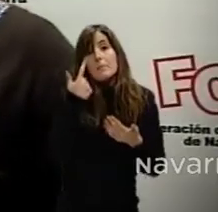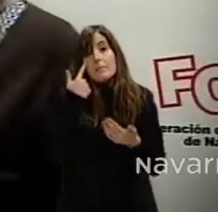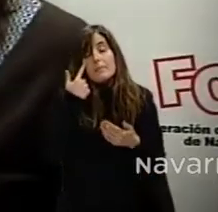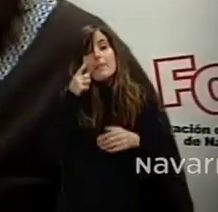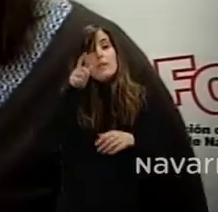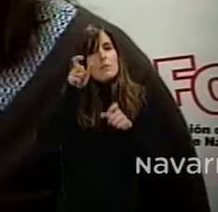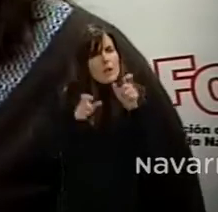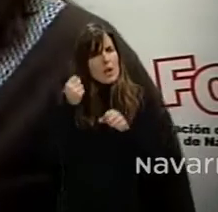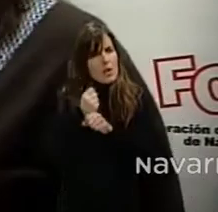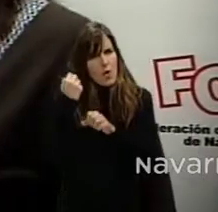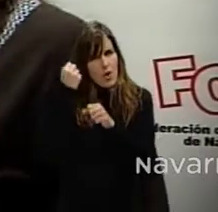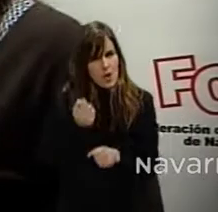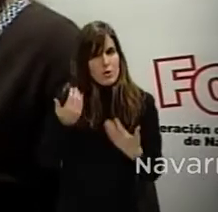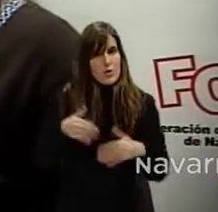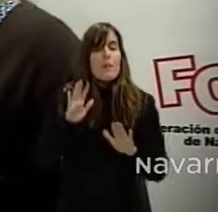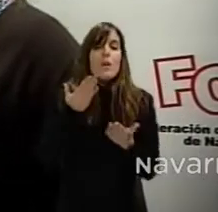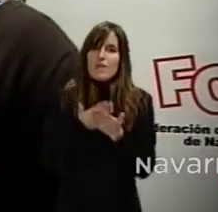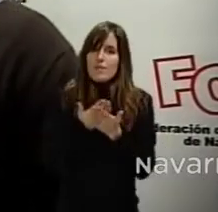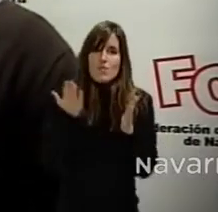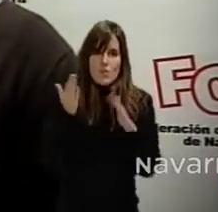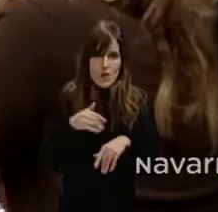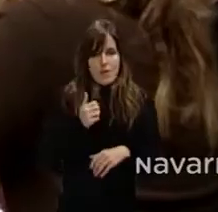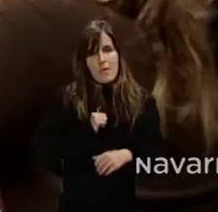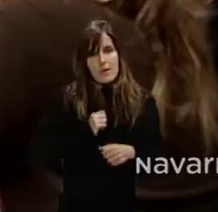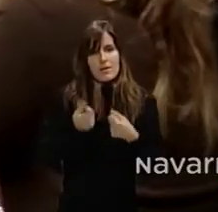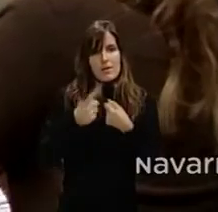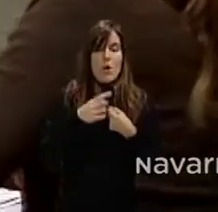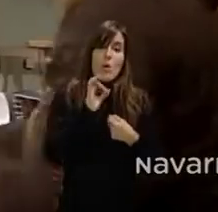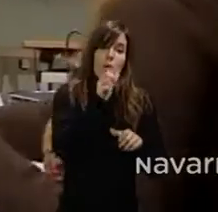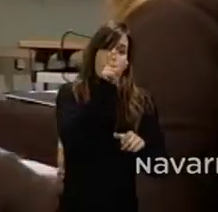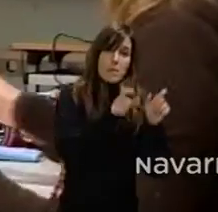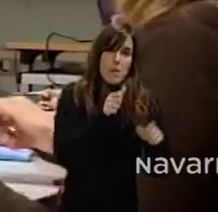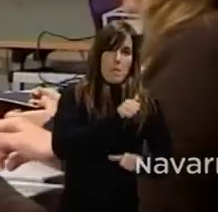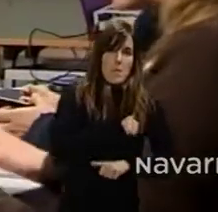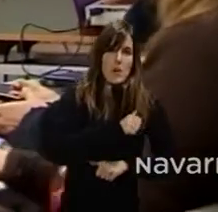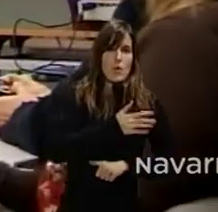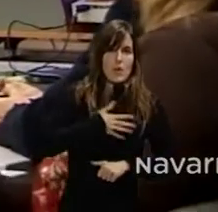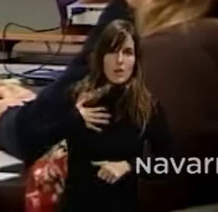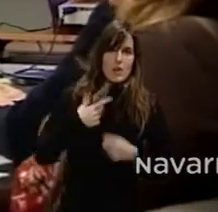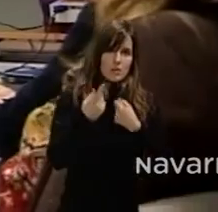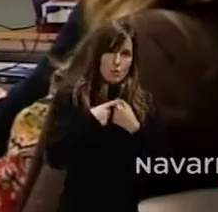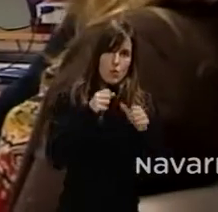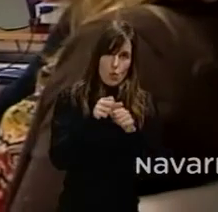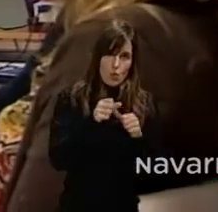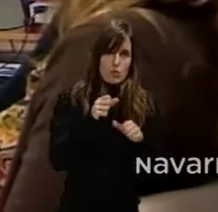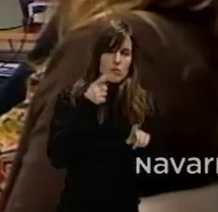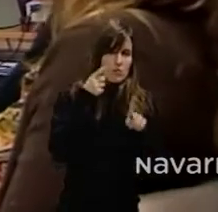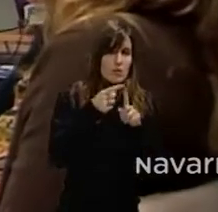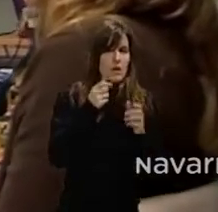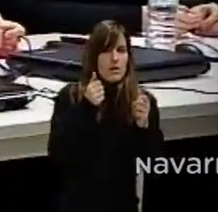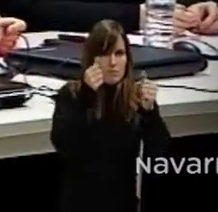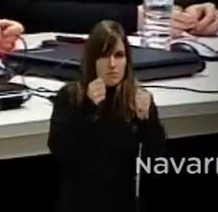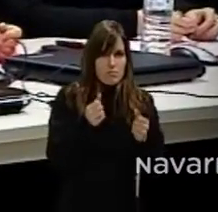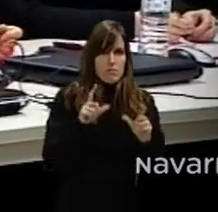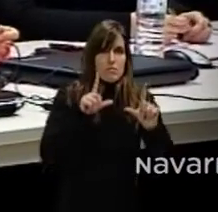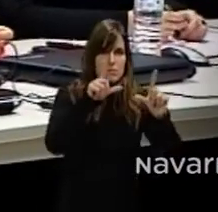trabajadores en activo como de personas que se encuentren en situación de desempleo quiero animar a que aquellas personas que realmente quieran